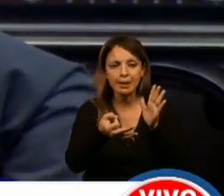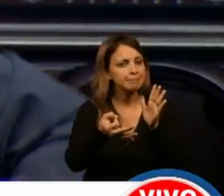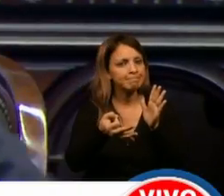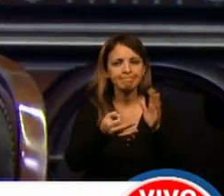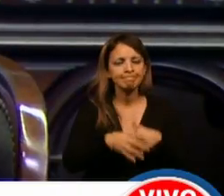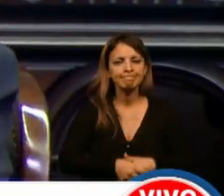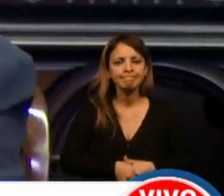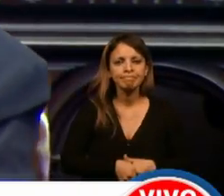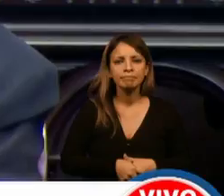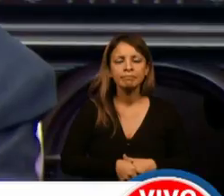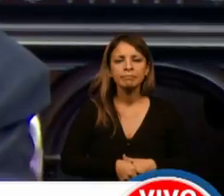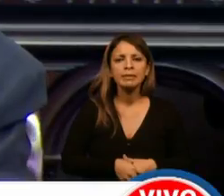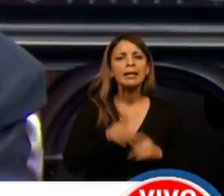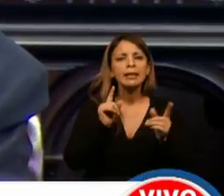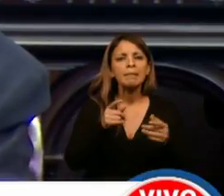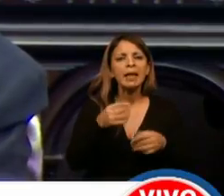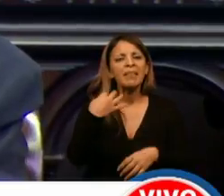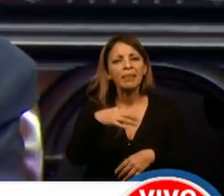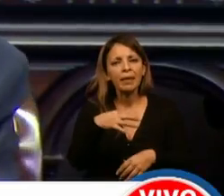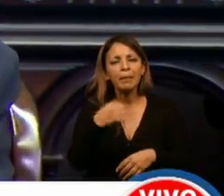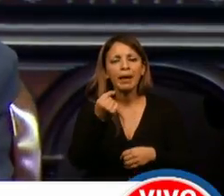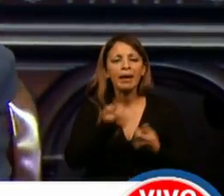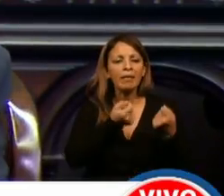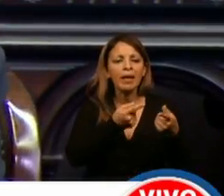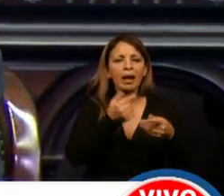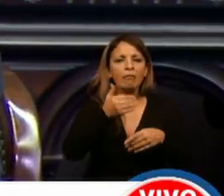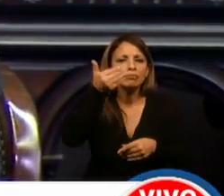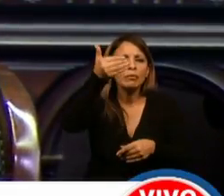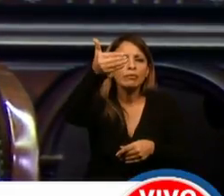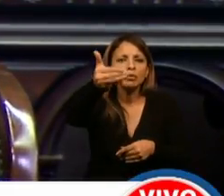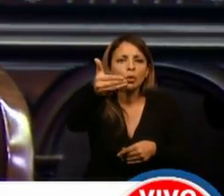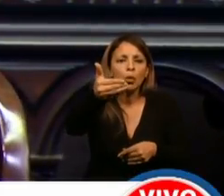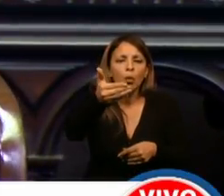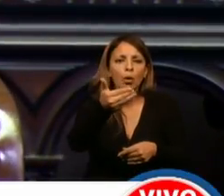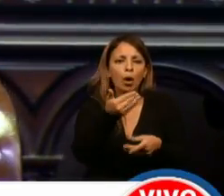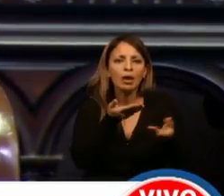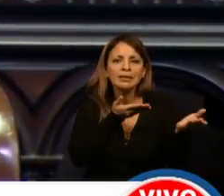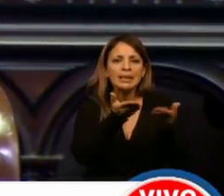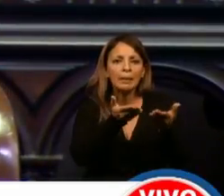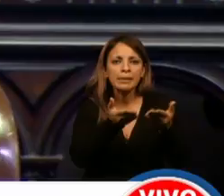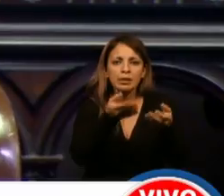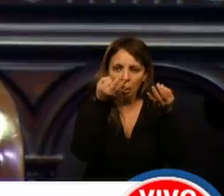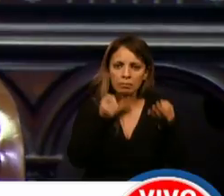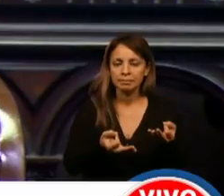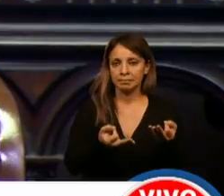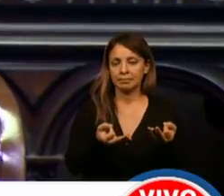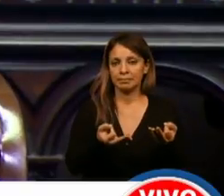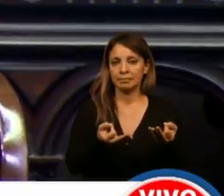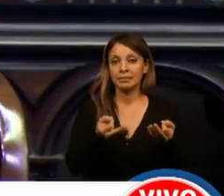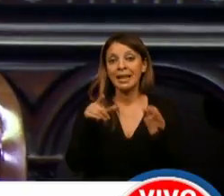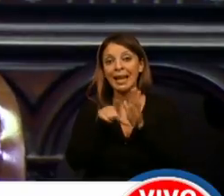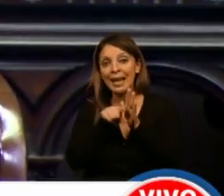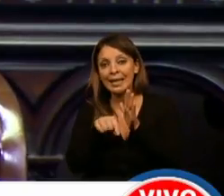la que genera un horizonte seguro de provisión de ese servicio a través del tiempo que